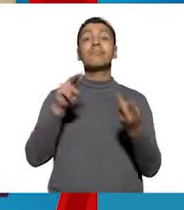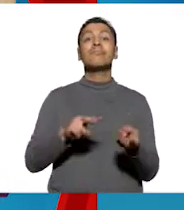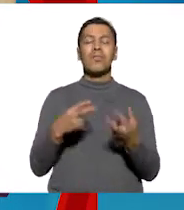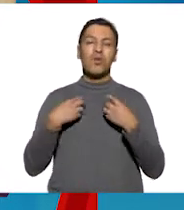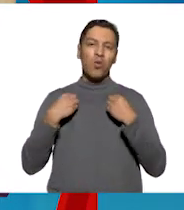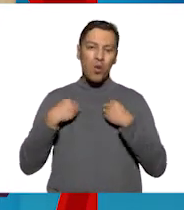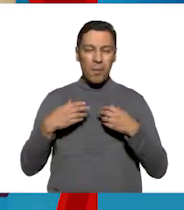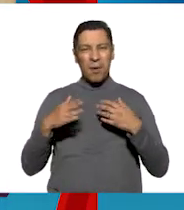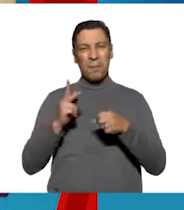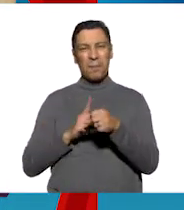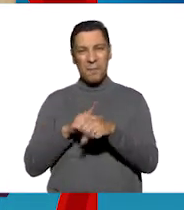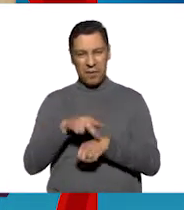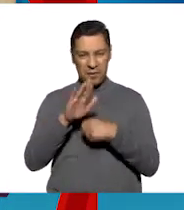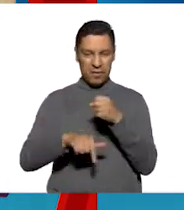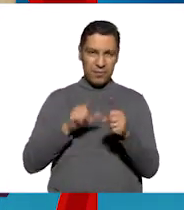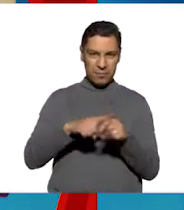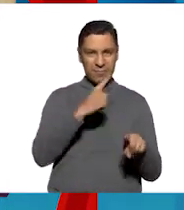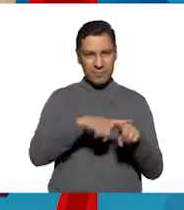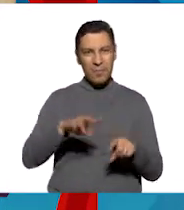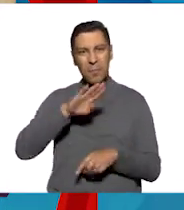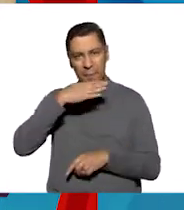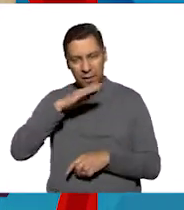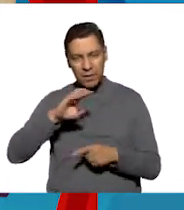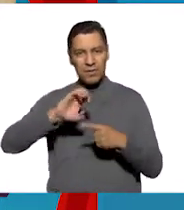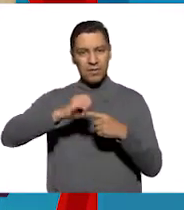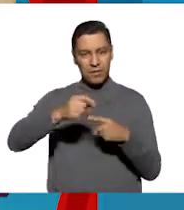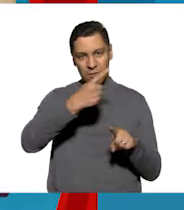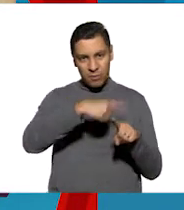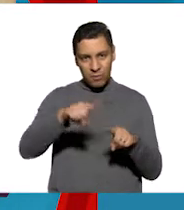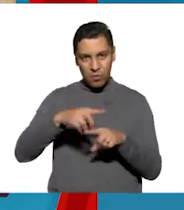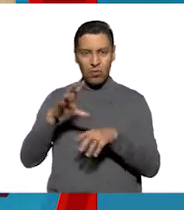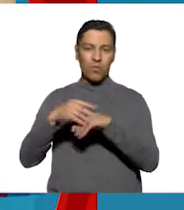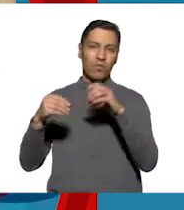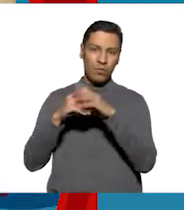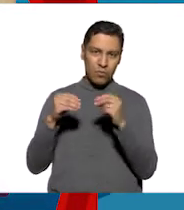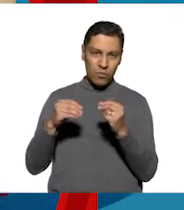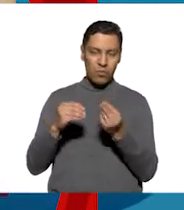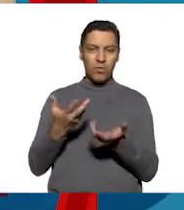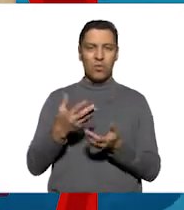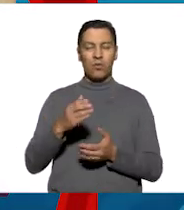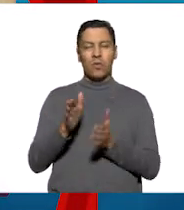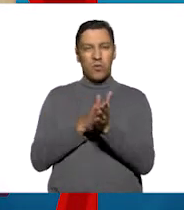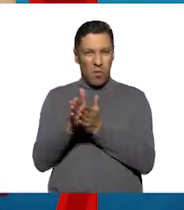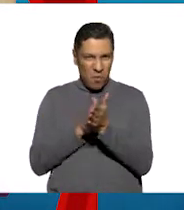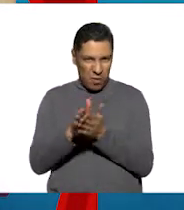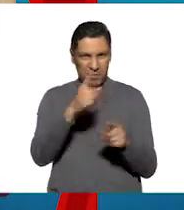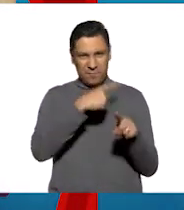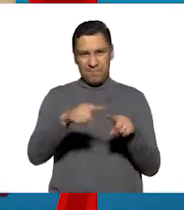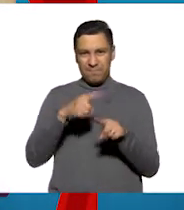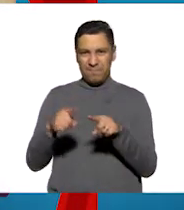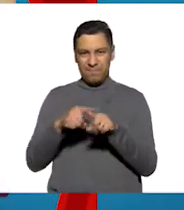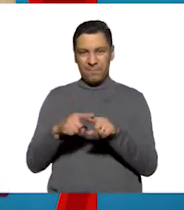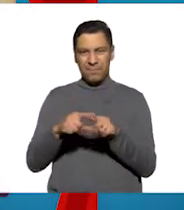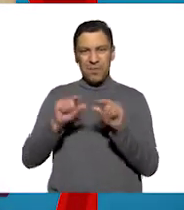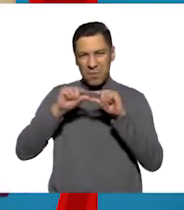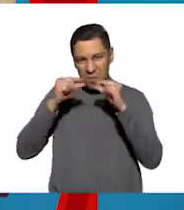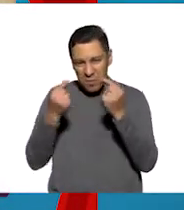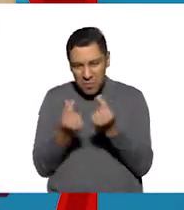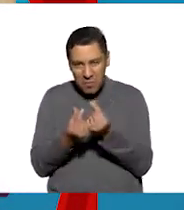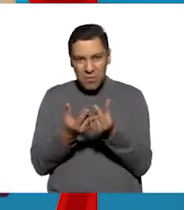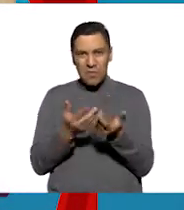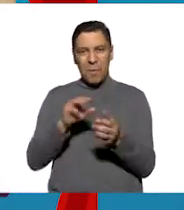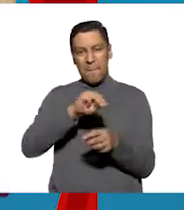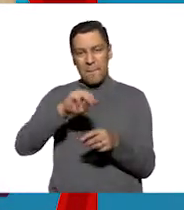animales, maíz, frijol, frutos, cacao, conchas,